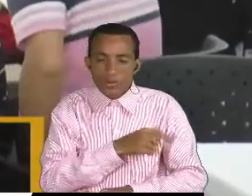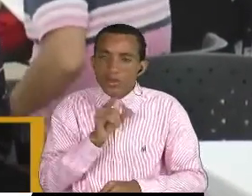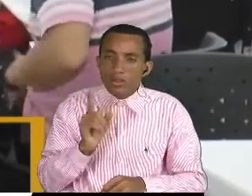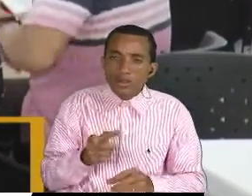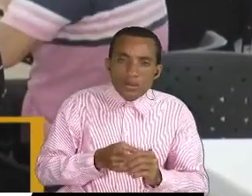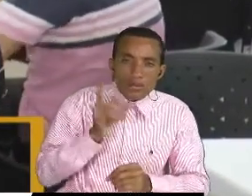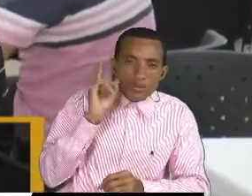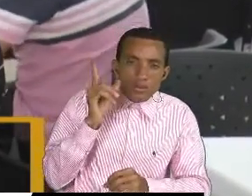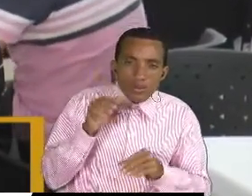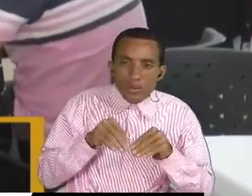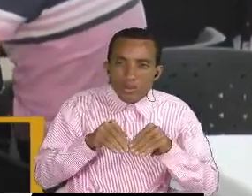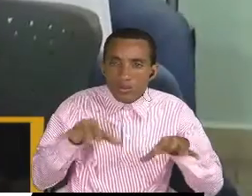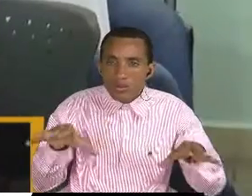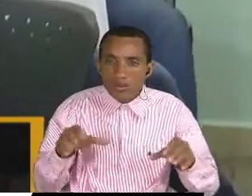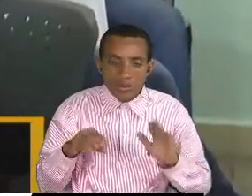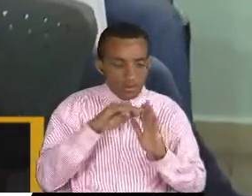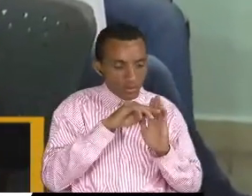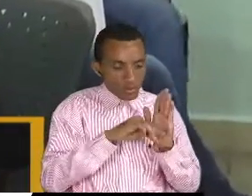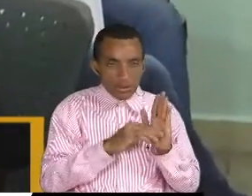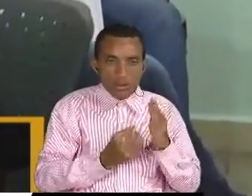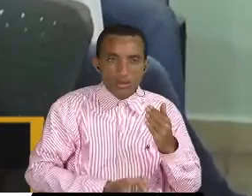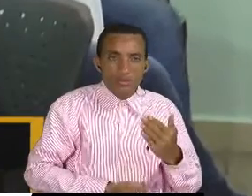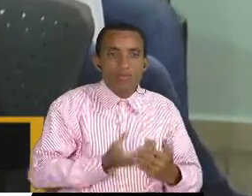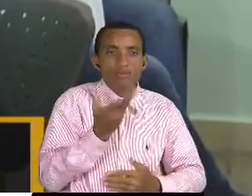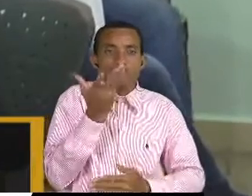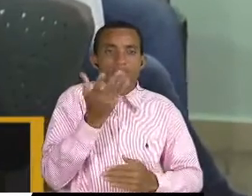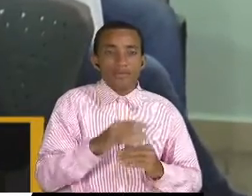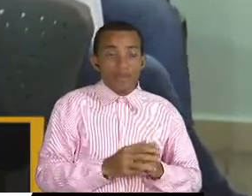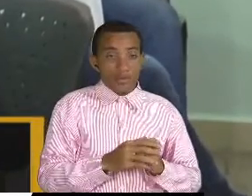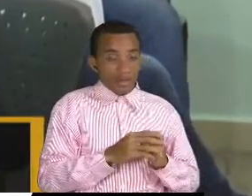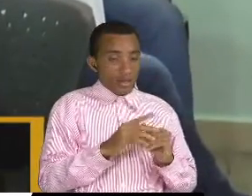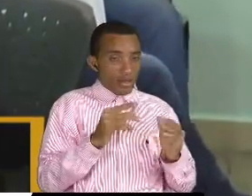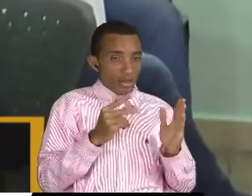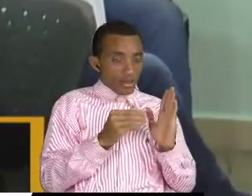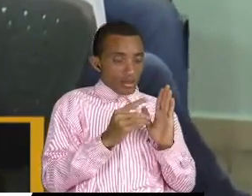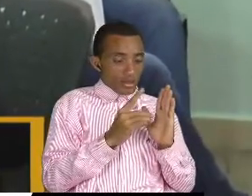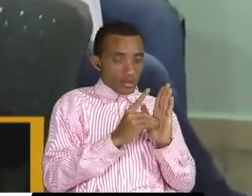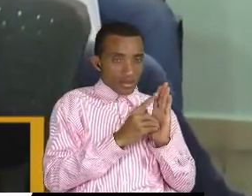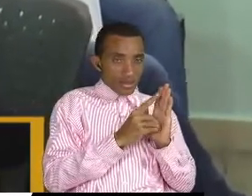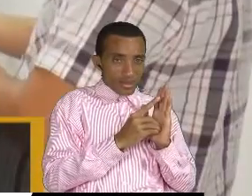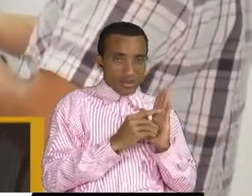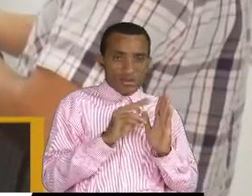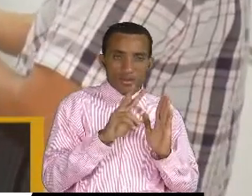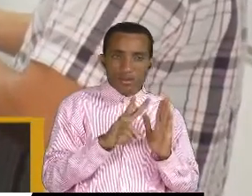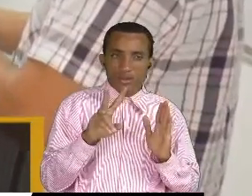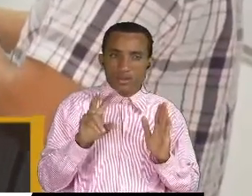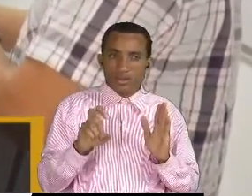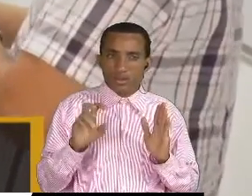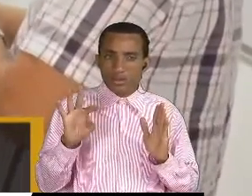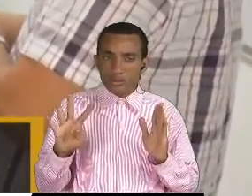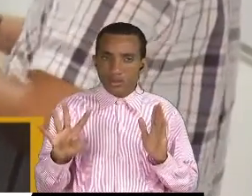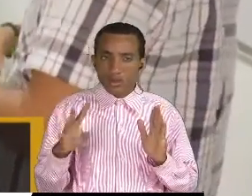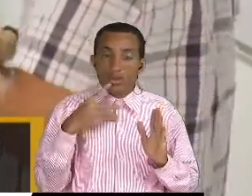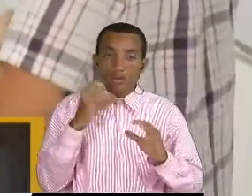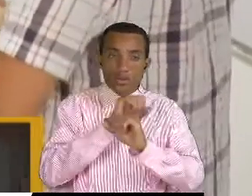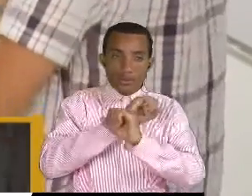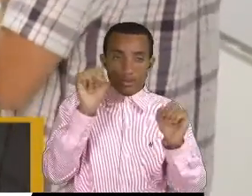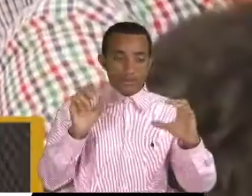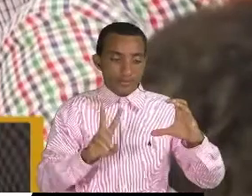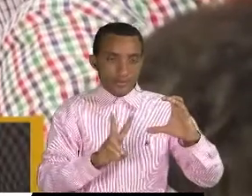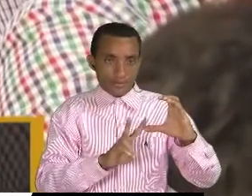el Decreto 174. Es por ello que este viernes 7 de abril, a partir de las 9 de la mañana, en el auditorio de la